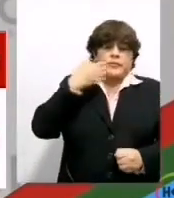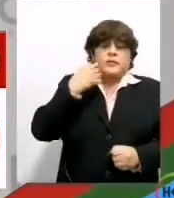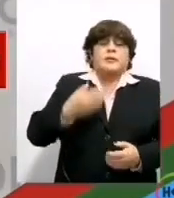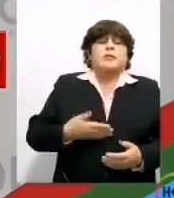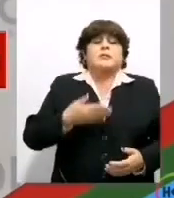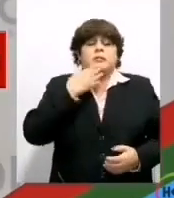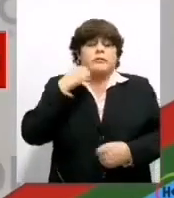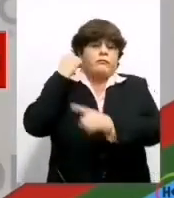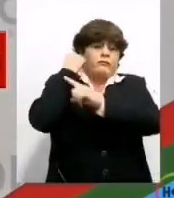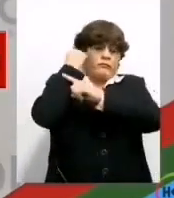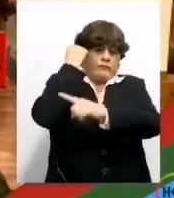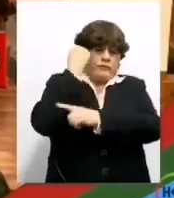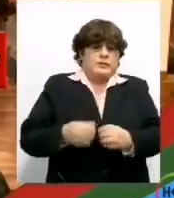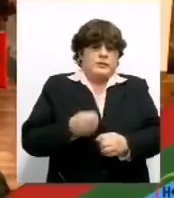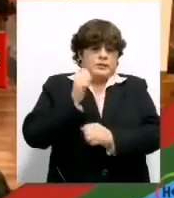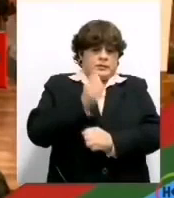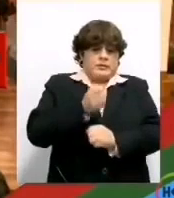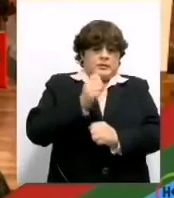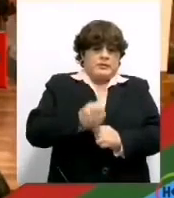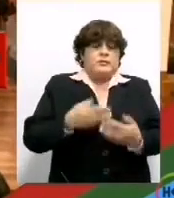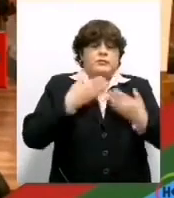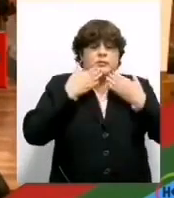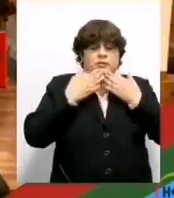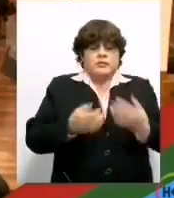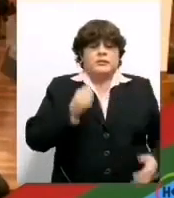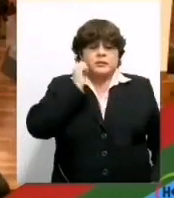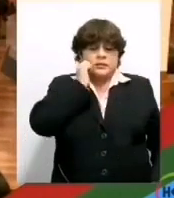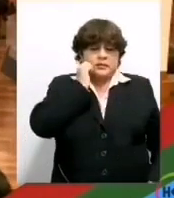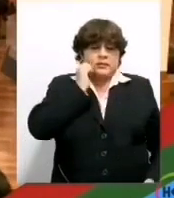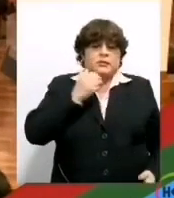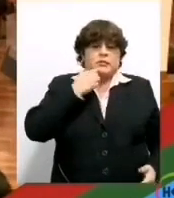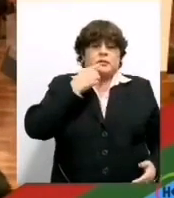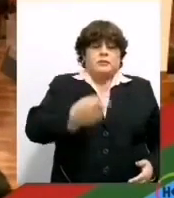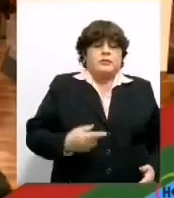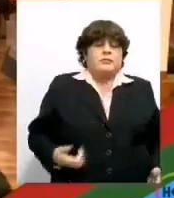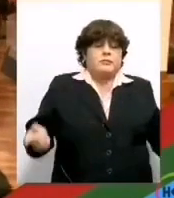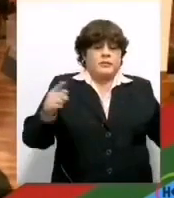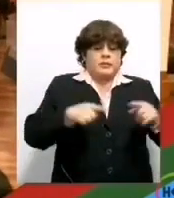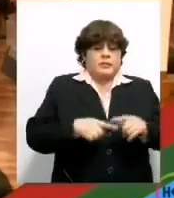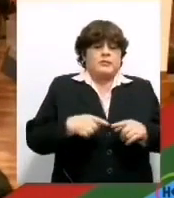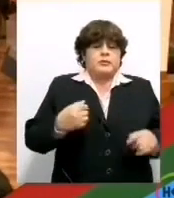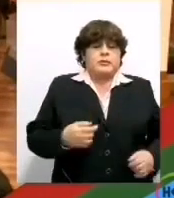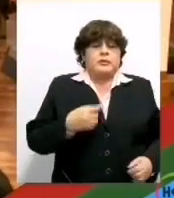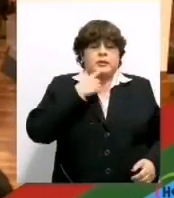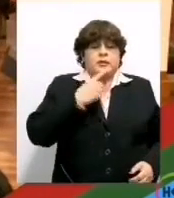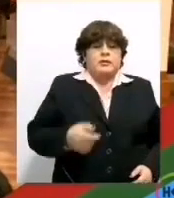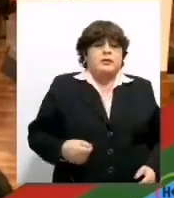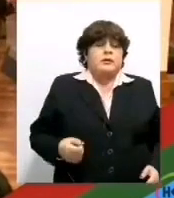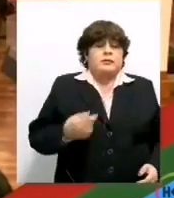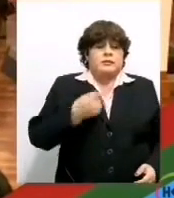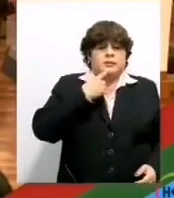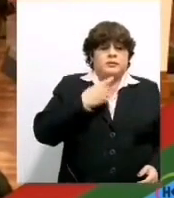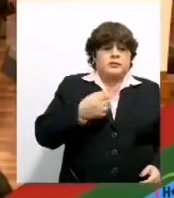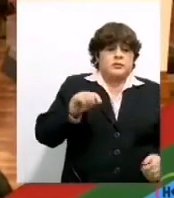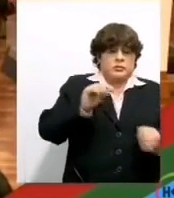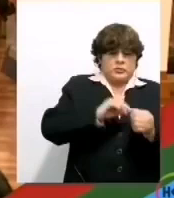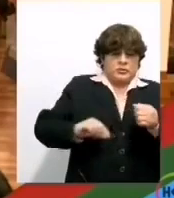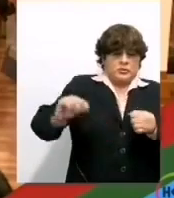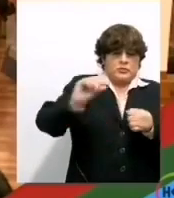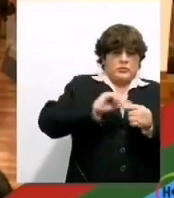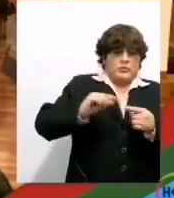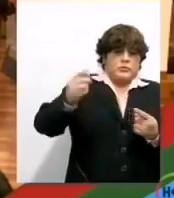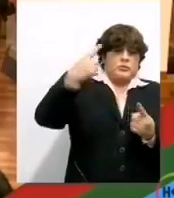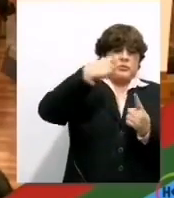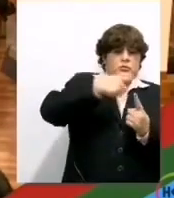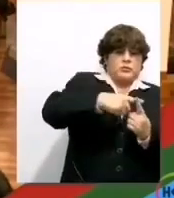vamos a ir mucha fuerza de Muchas gracias señor César Acuña ahora vamos a con el candidato del movimiento regional súmate